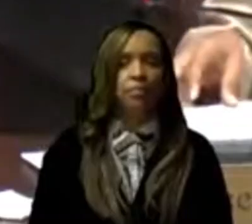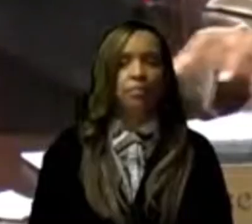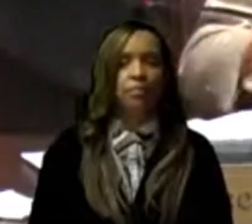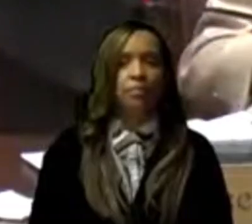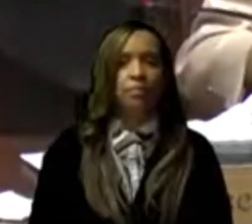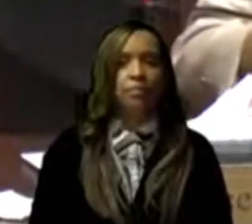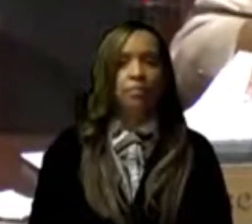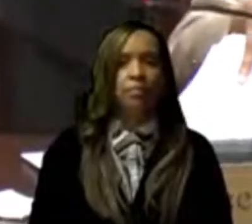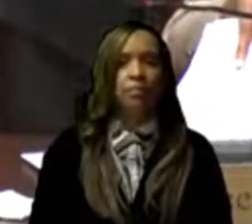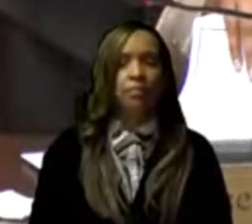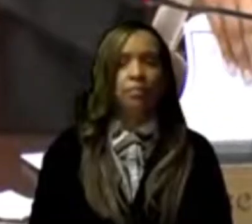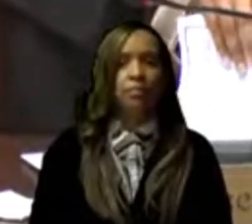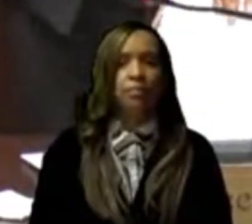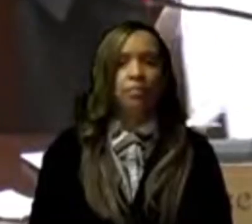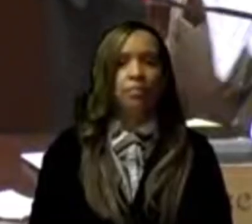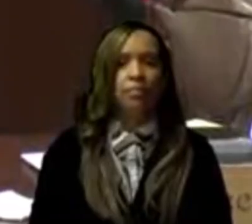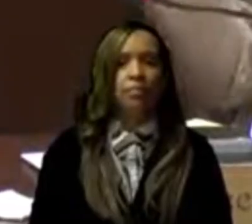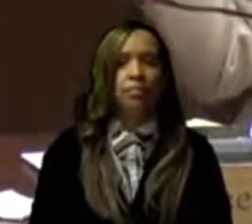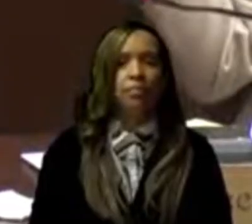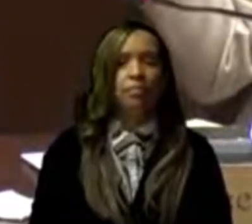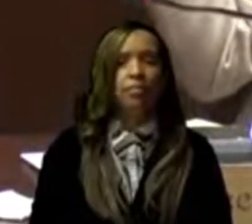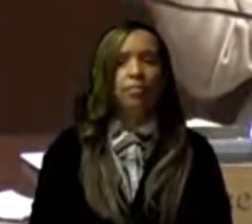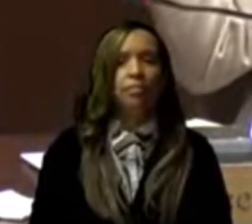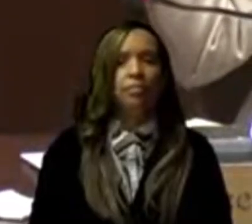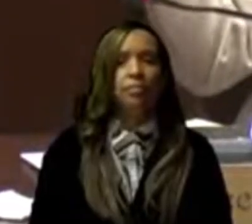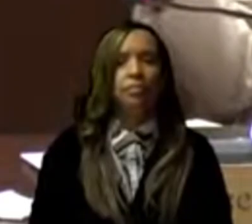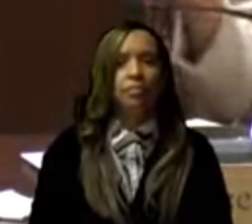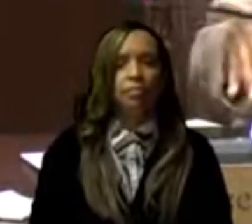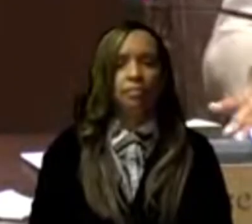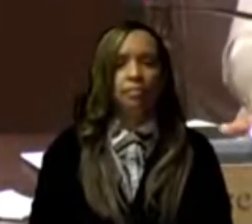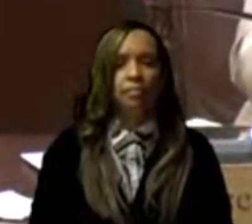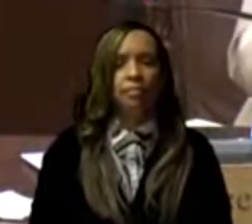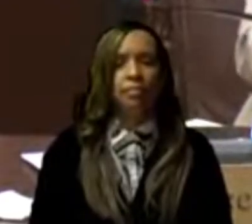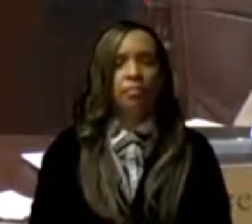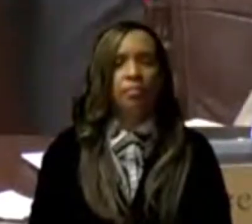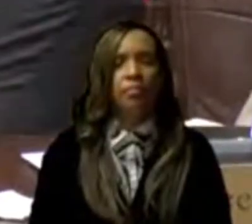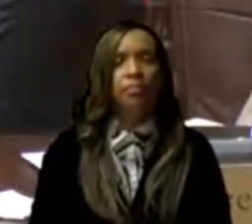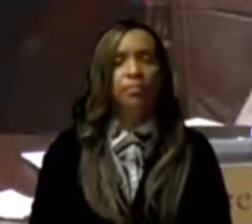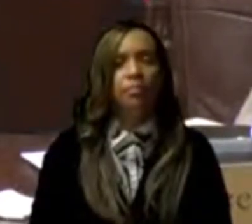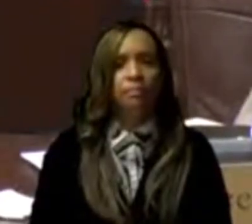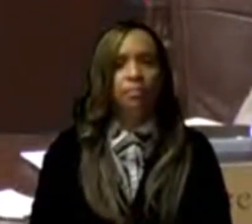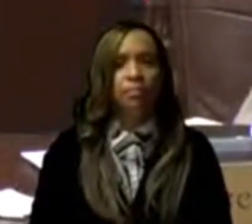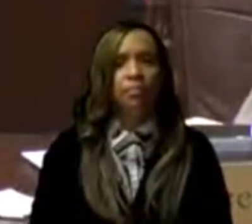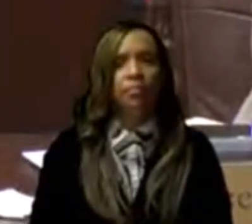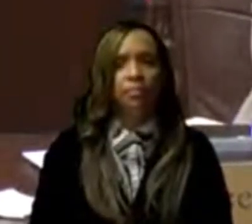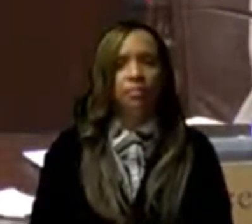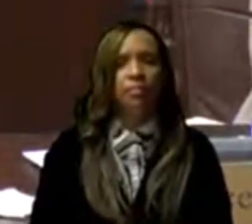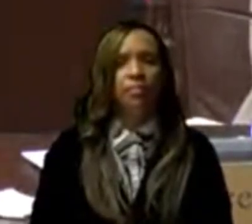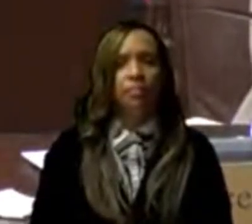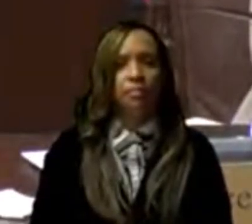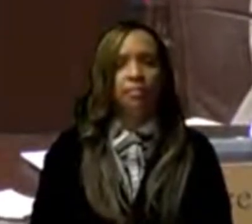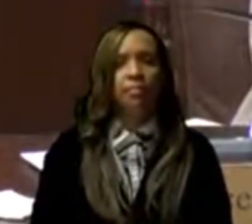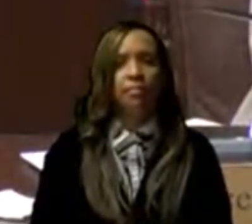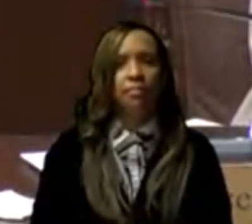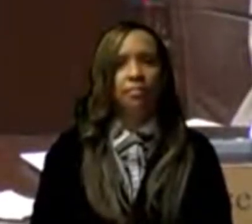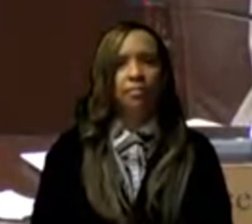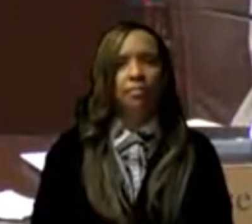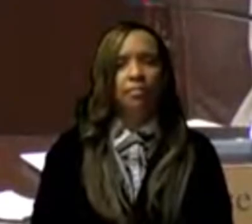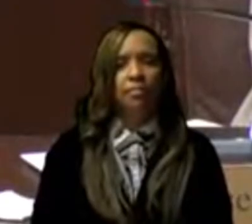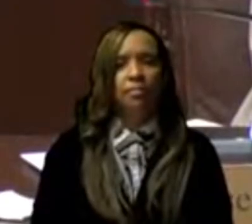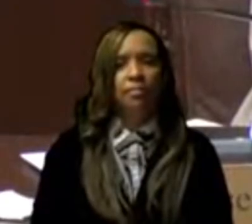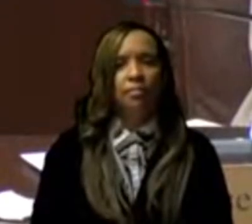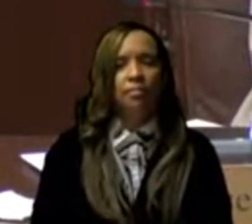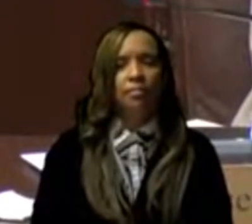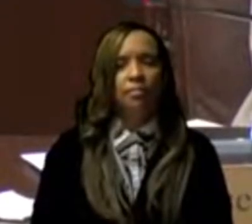partes que debo decir en favor de él, que fue que se nos quedó en el día de ayer. Sí.